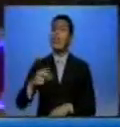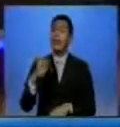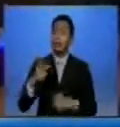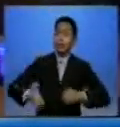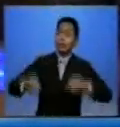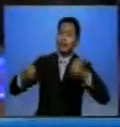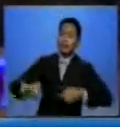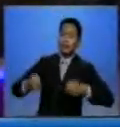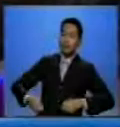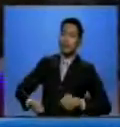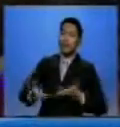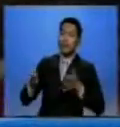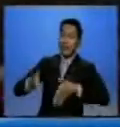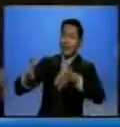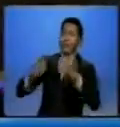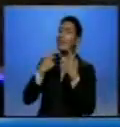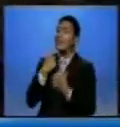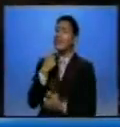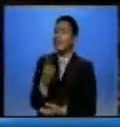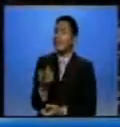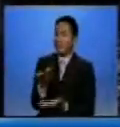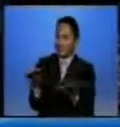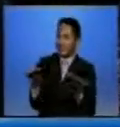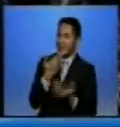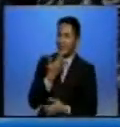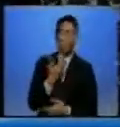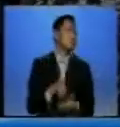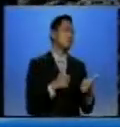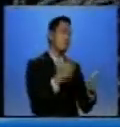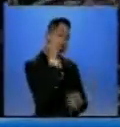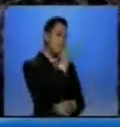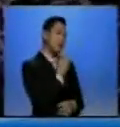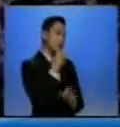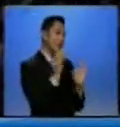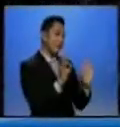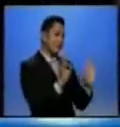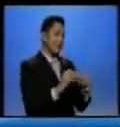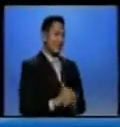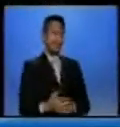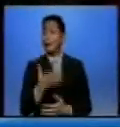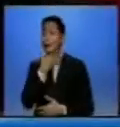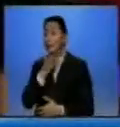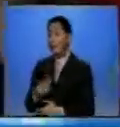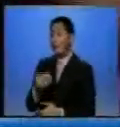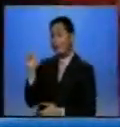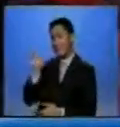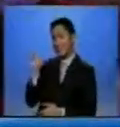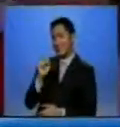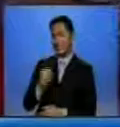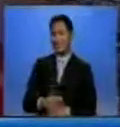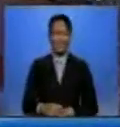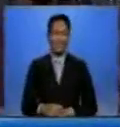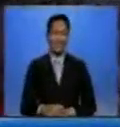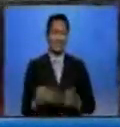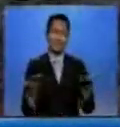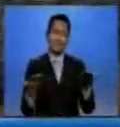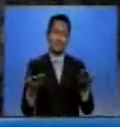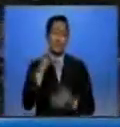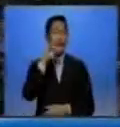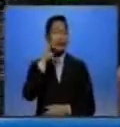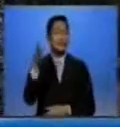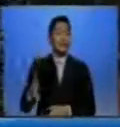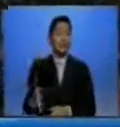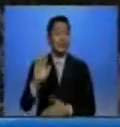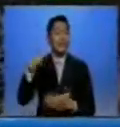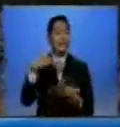señor? Sí, todo muy bien. Todo chévere. ¿Te gustó el trineo? Sí, bonito. Ahí está también uno de los pequeños que también